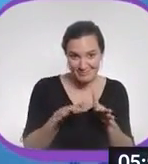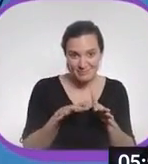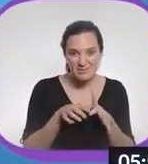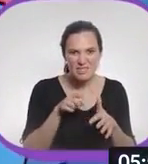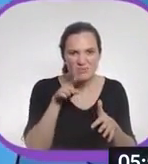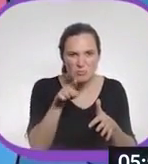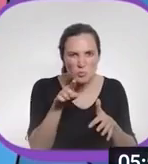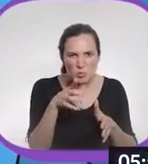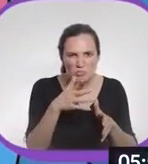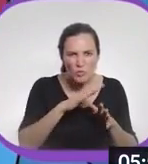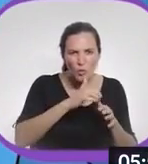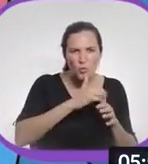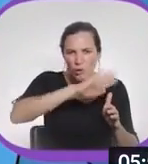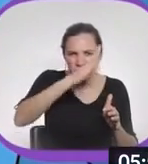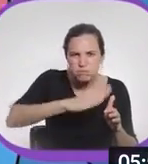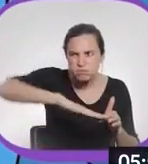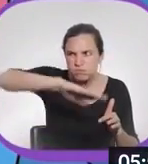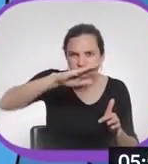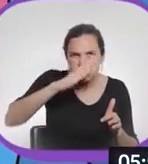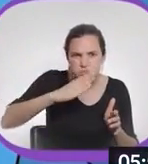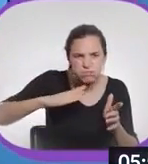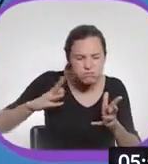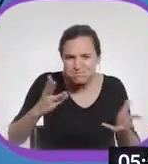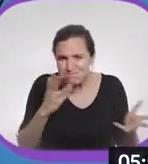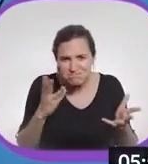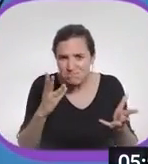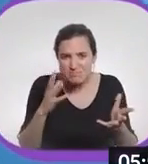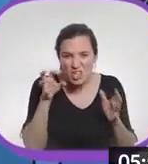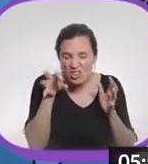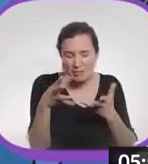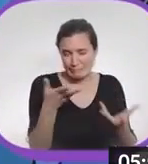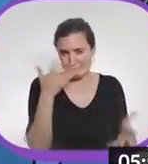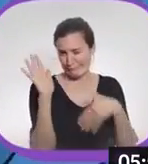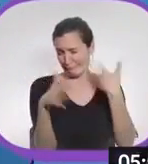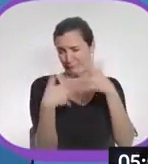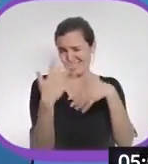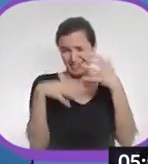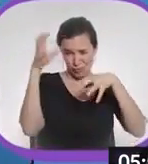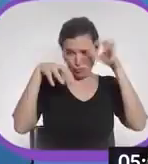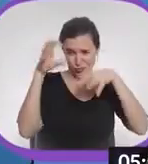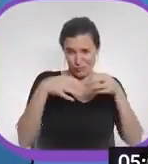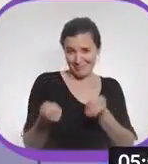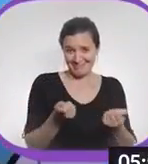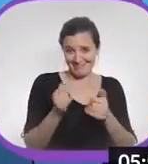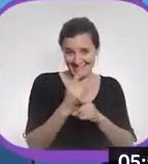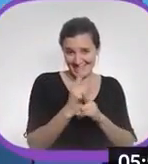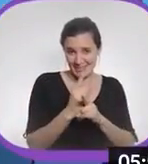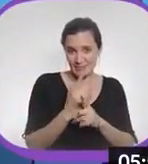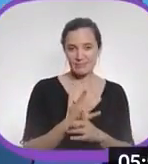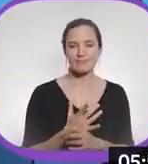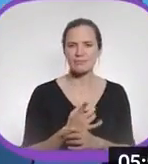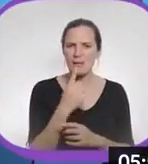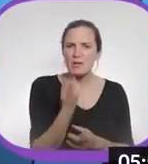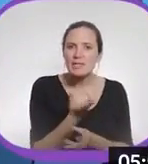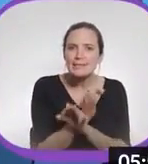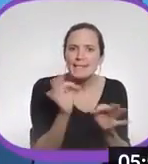¡Es un tsunami de cráneos, fuego, odio y bandas de chicos! ¿Por qué siempre bailan bajo la lluvia? ¡No